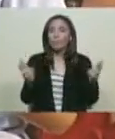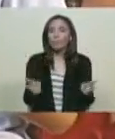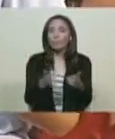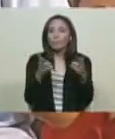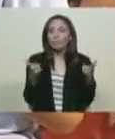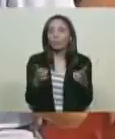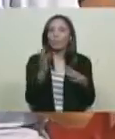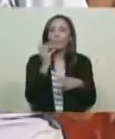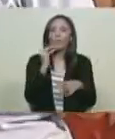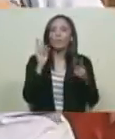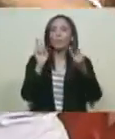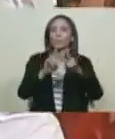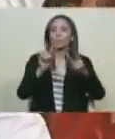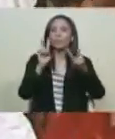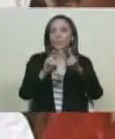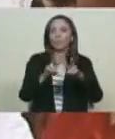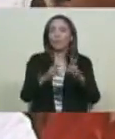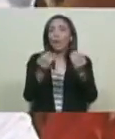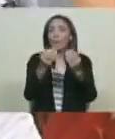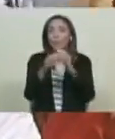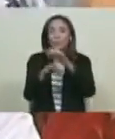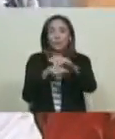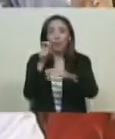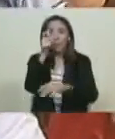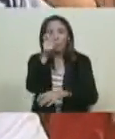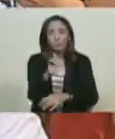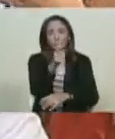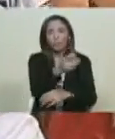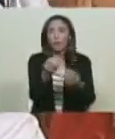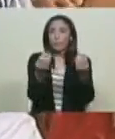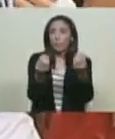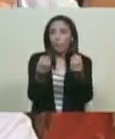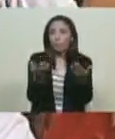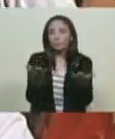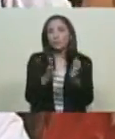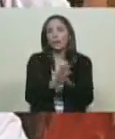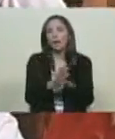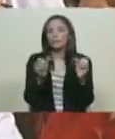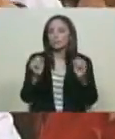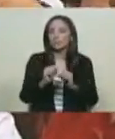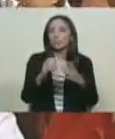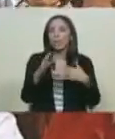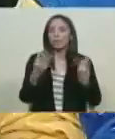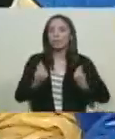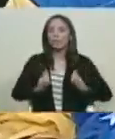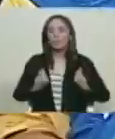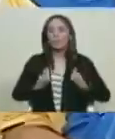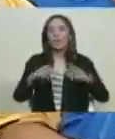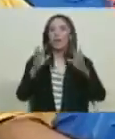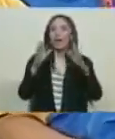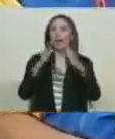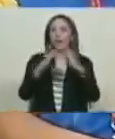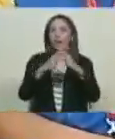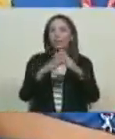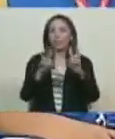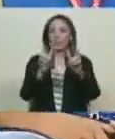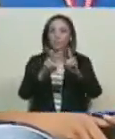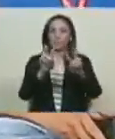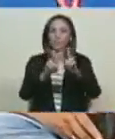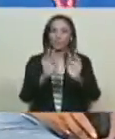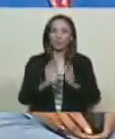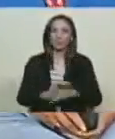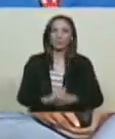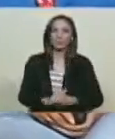Vivienda Venezuela, de los cuales muchos de ustedes, muchos de nosotros, seguro estamos viviendo en una vivienda digna gracias a este